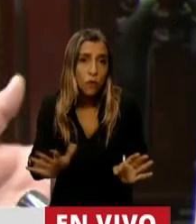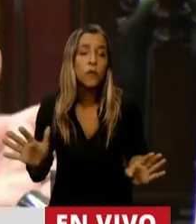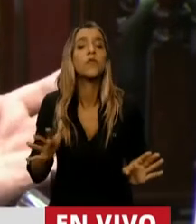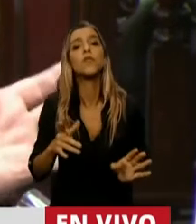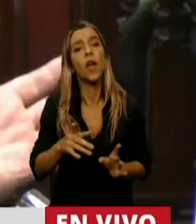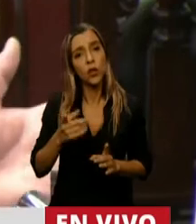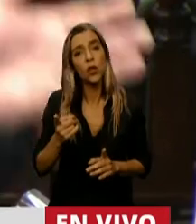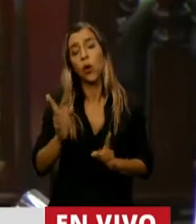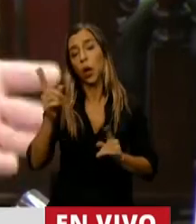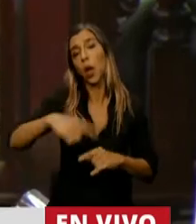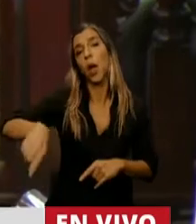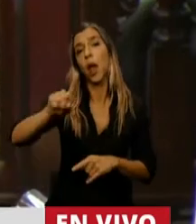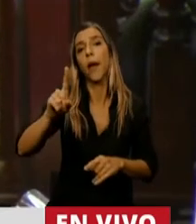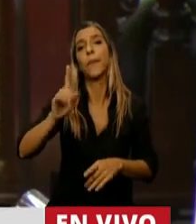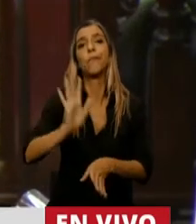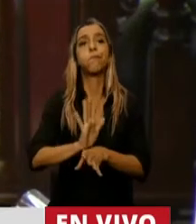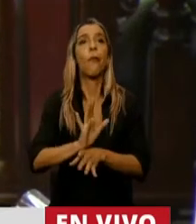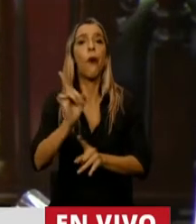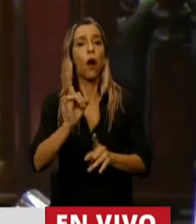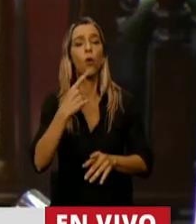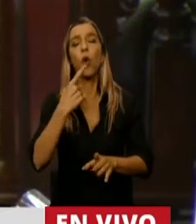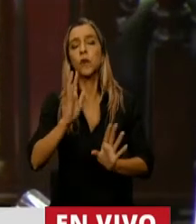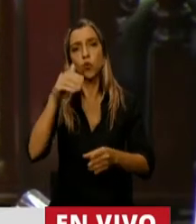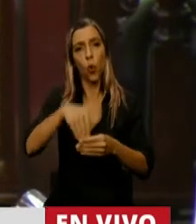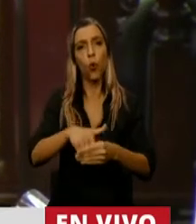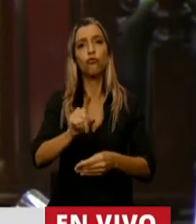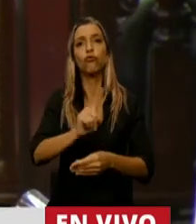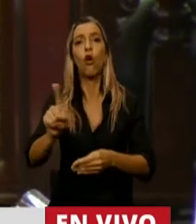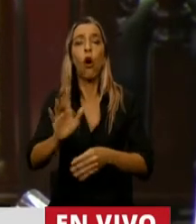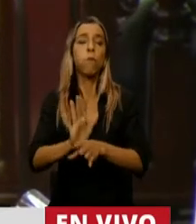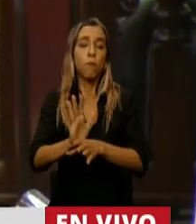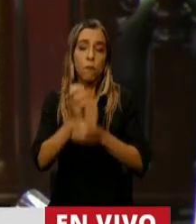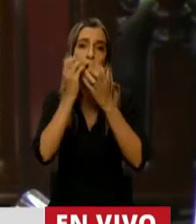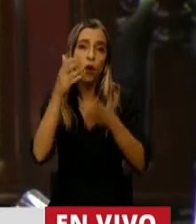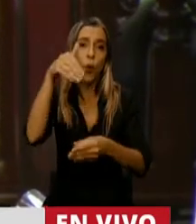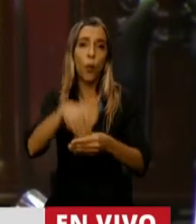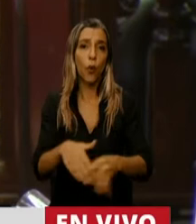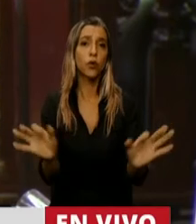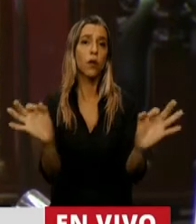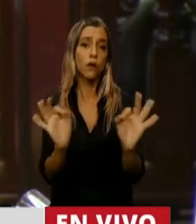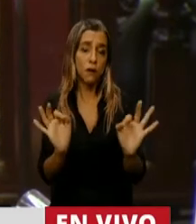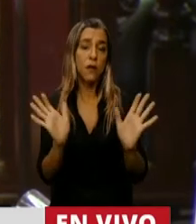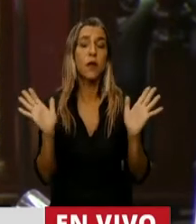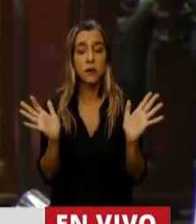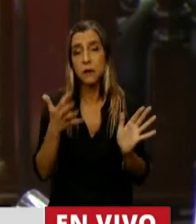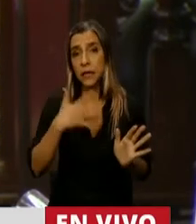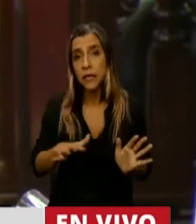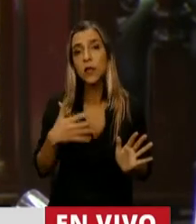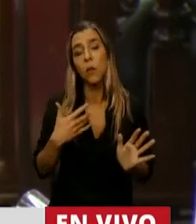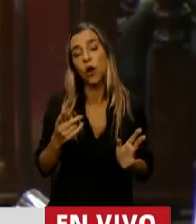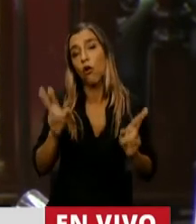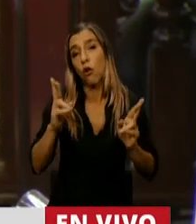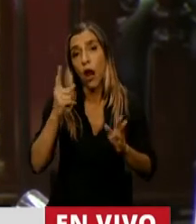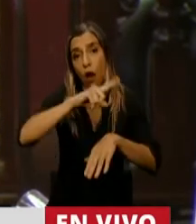se hayan corrido de la negativa a la posibilidad de la abstención, pero me parece que tenemos algunas horas más como para